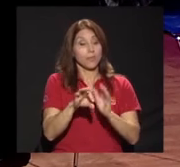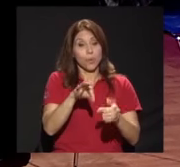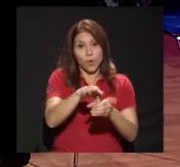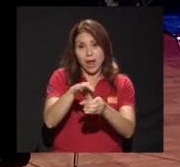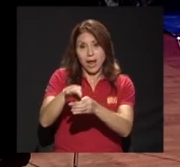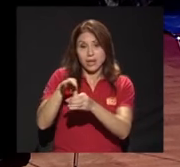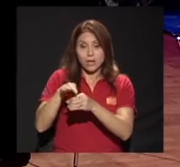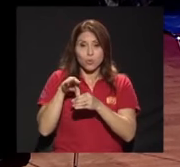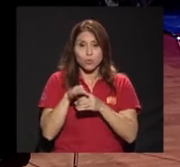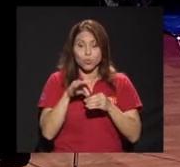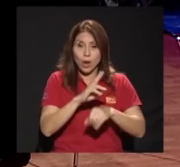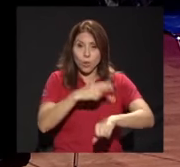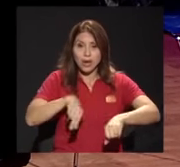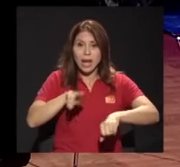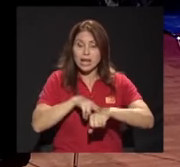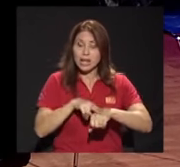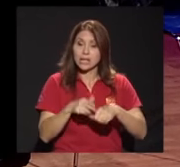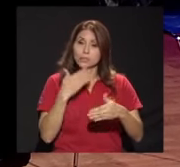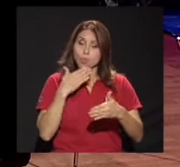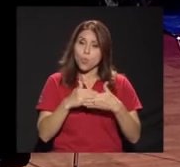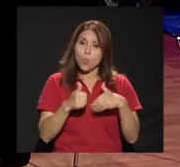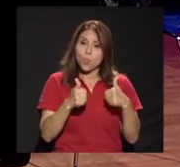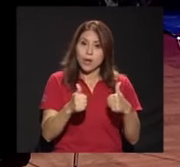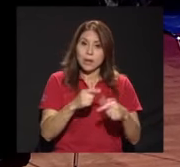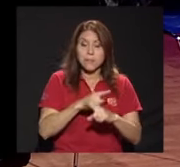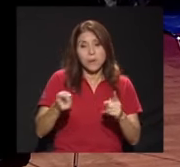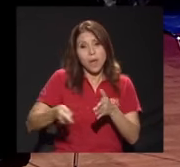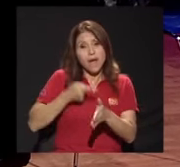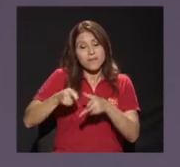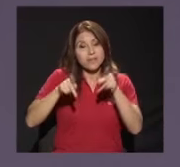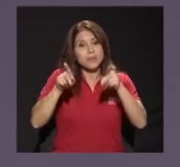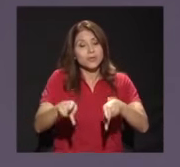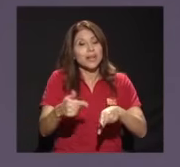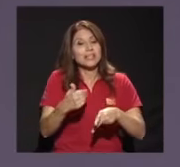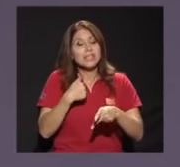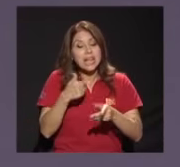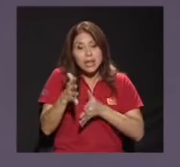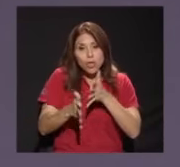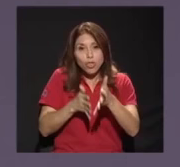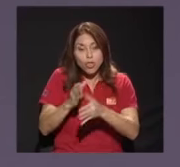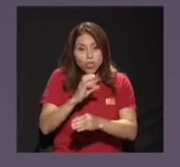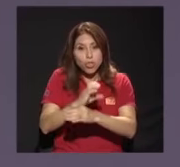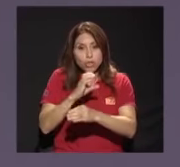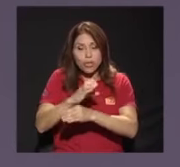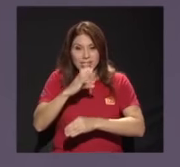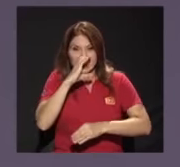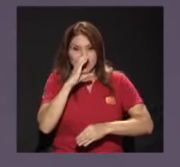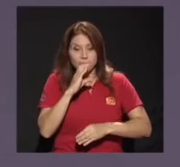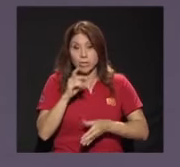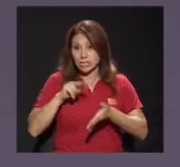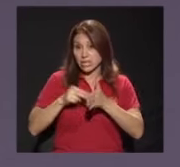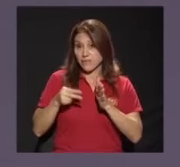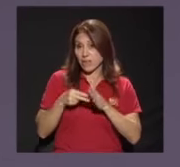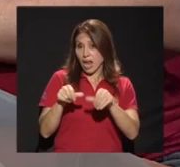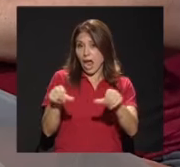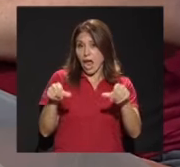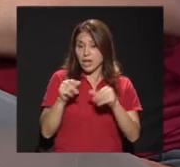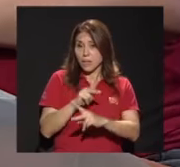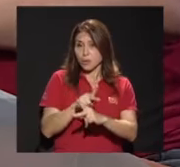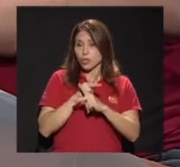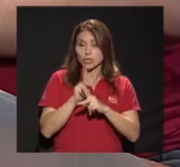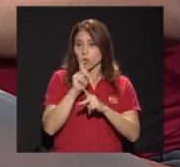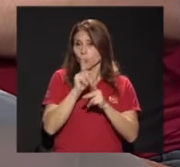mejor de las opciones, pero puedes tener una chanchera. Sí, o sea, ¿no se está ampliando el área de protección?